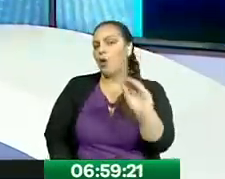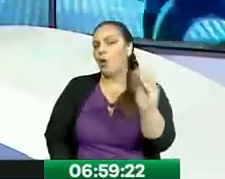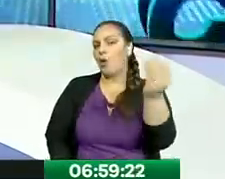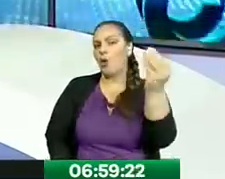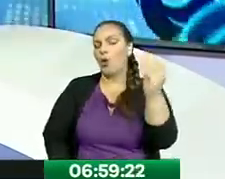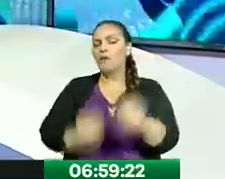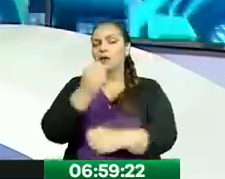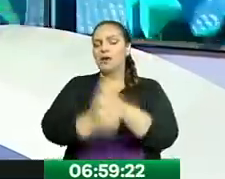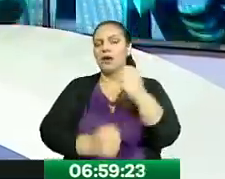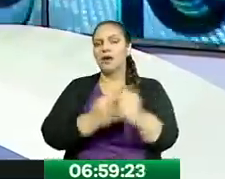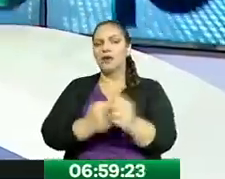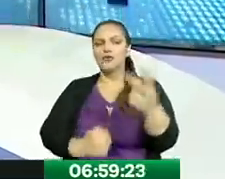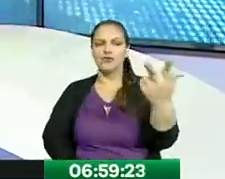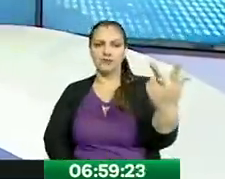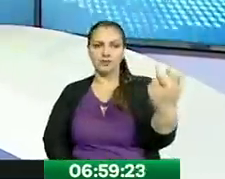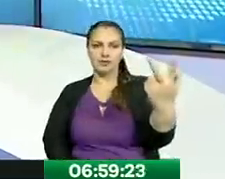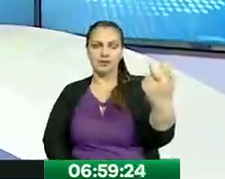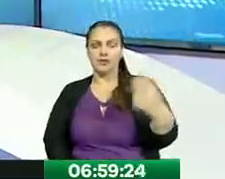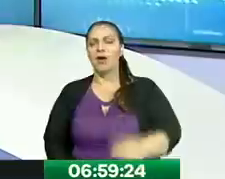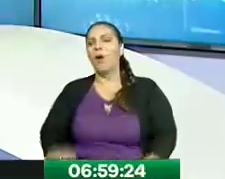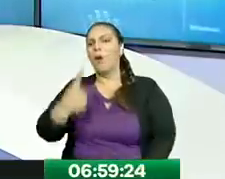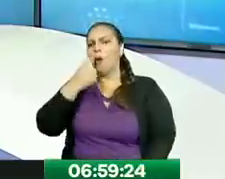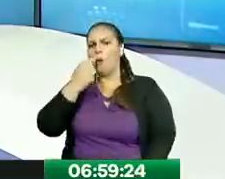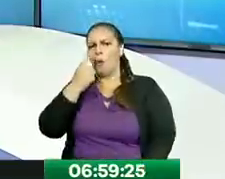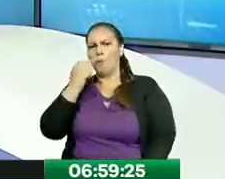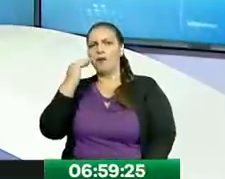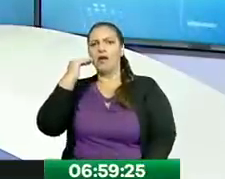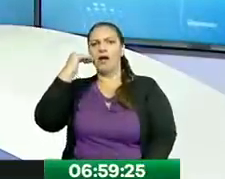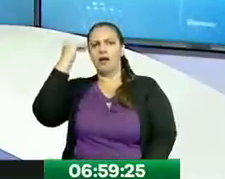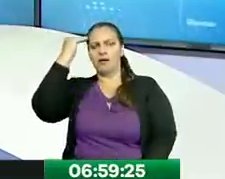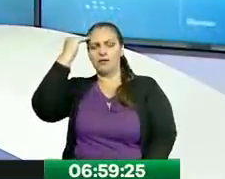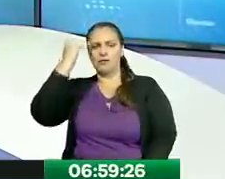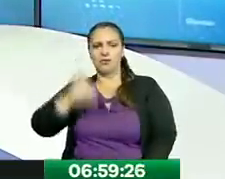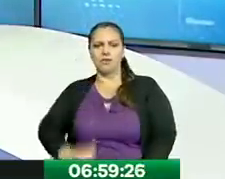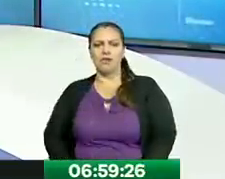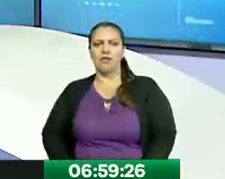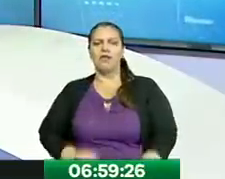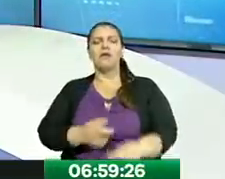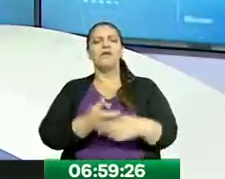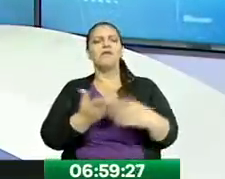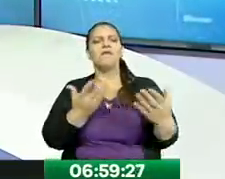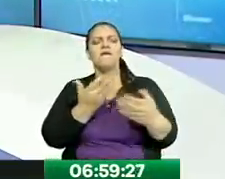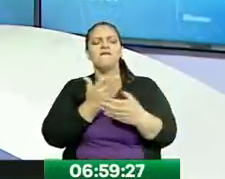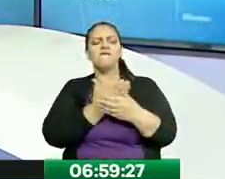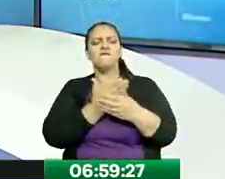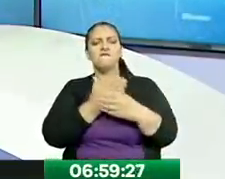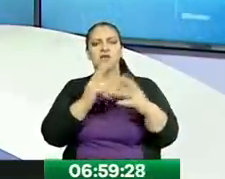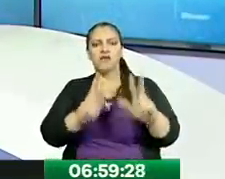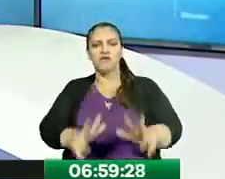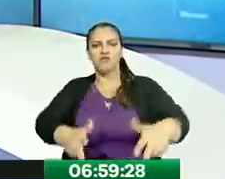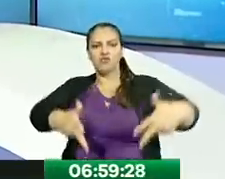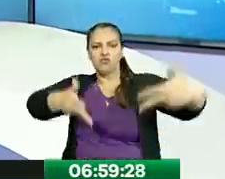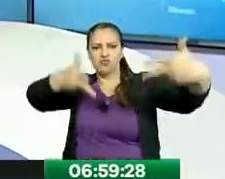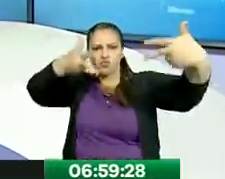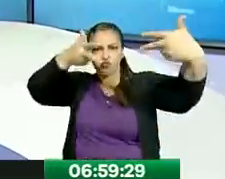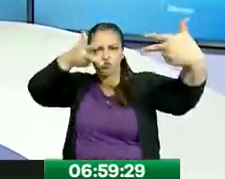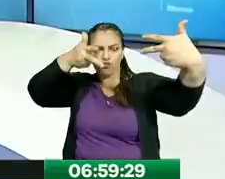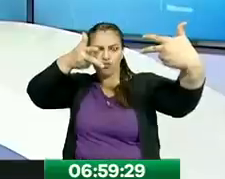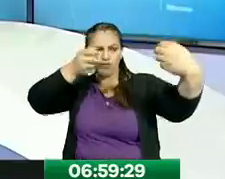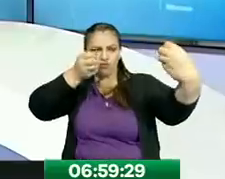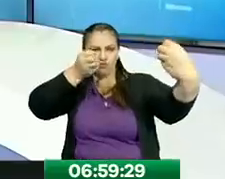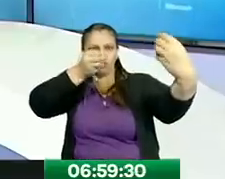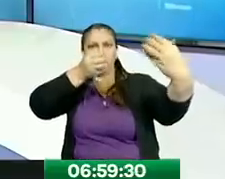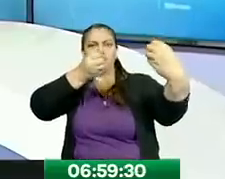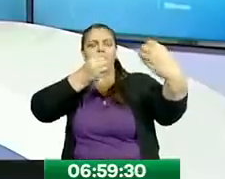mediante vídeo llamadas a su celular la madre de la afectada emprendió una astuta acción para detener al implicado